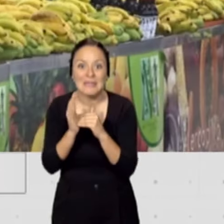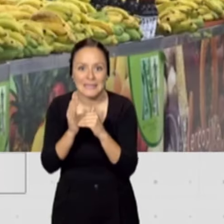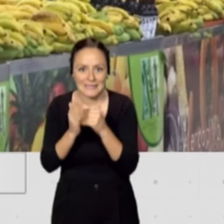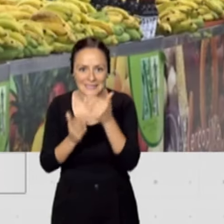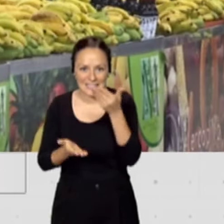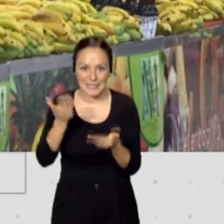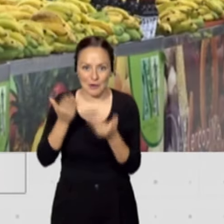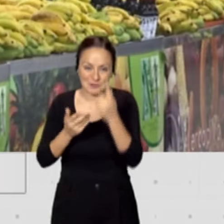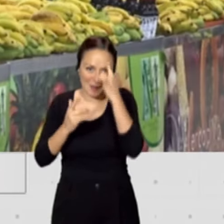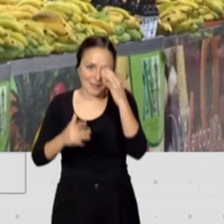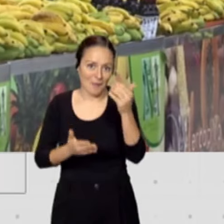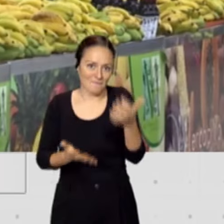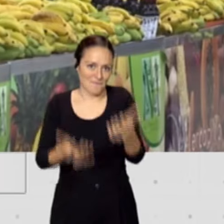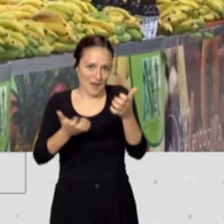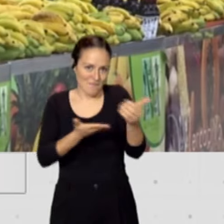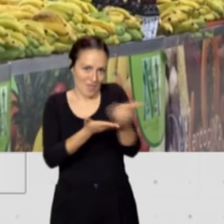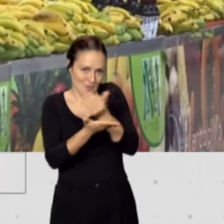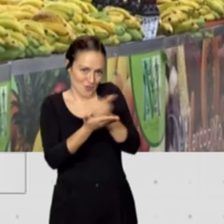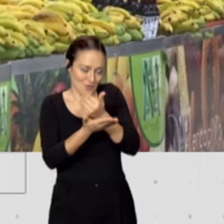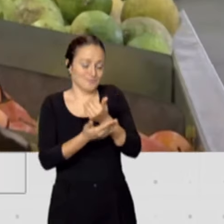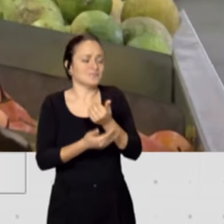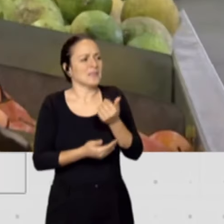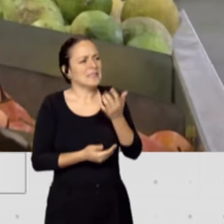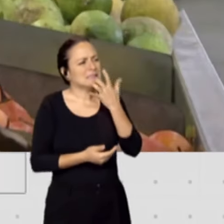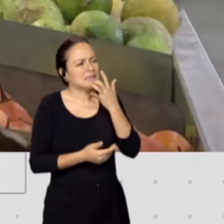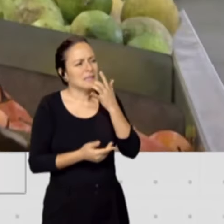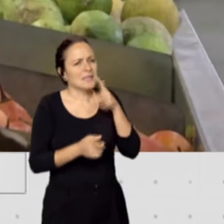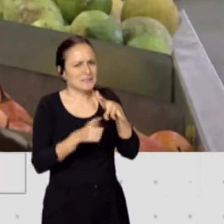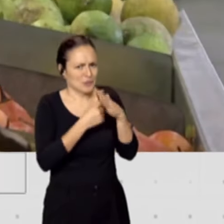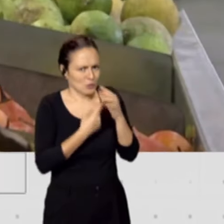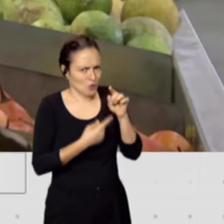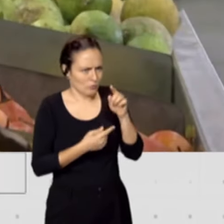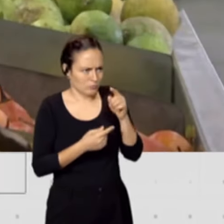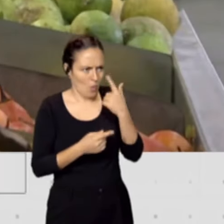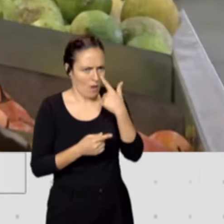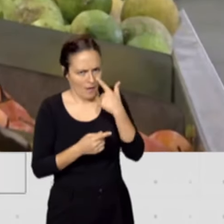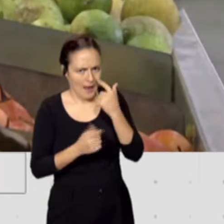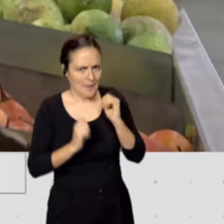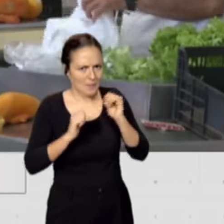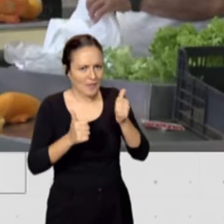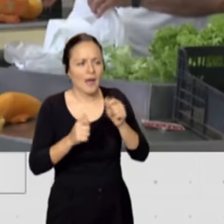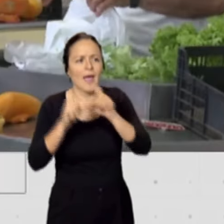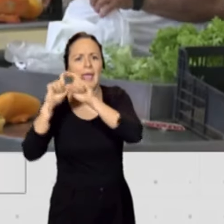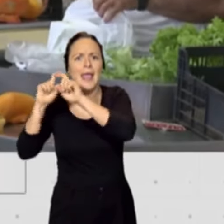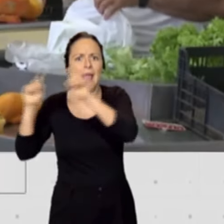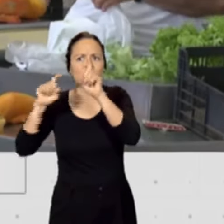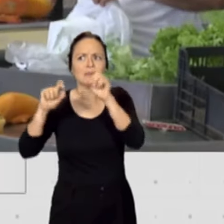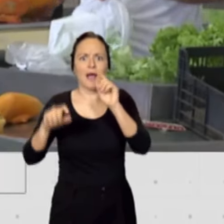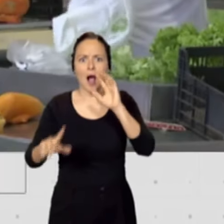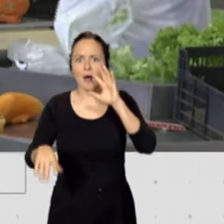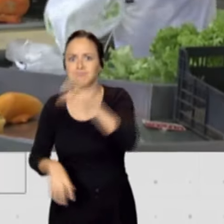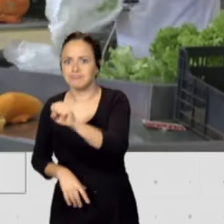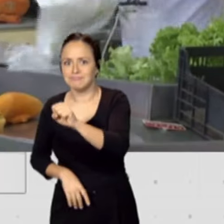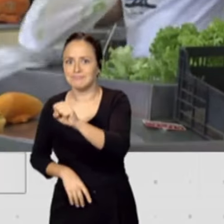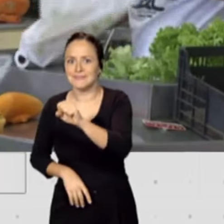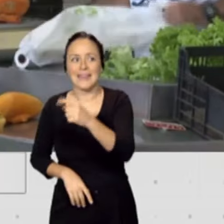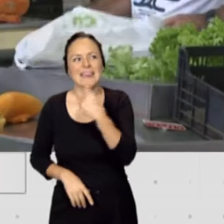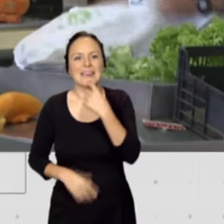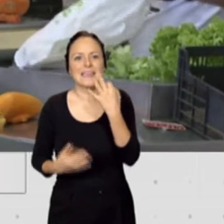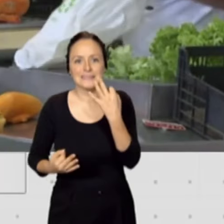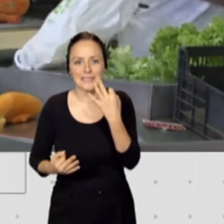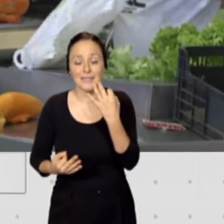obtener y cuando se llevan a cabo estas operaciones estas incautaciones Qué suelen alegar las empresas a las que se les pilla con la Man bu que no